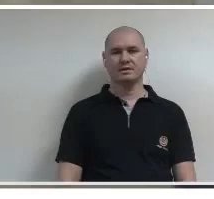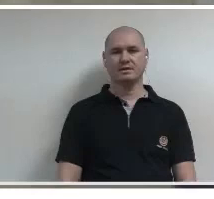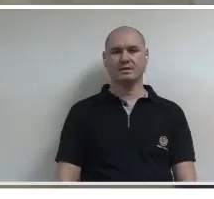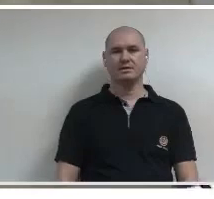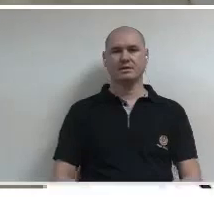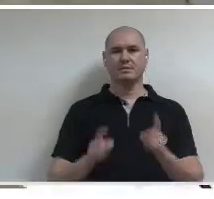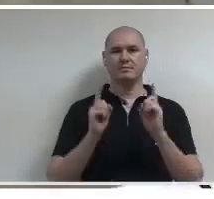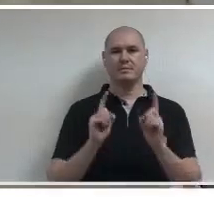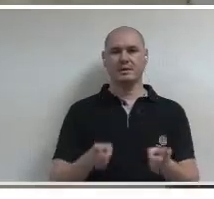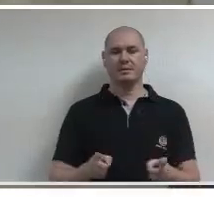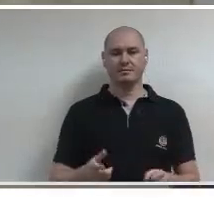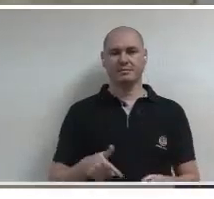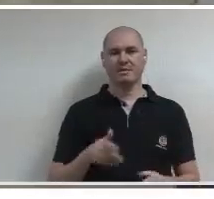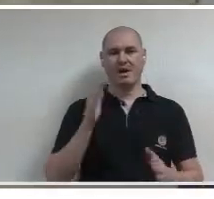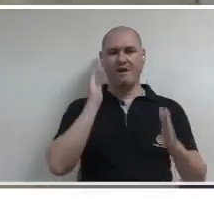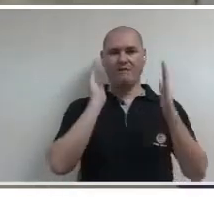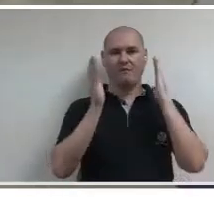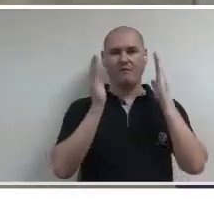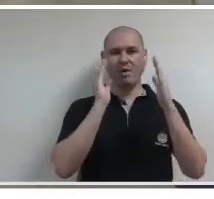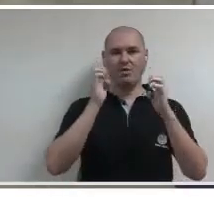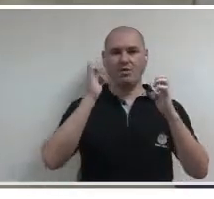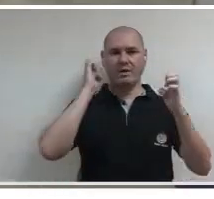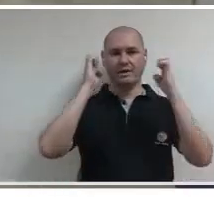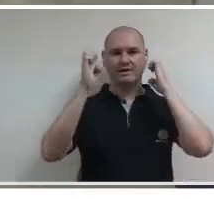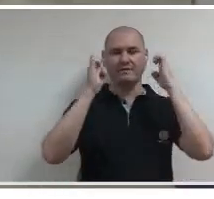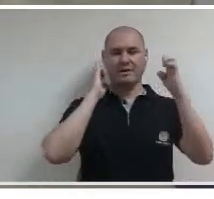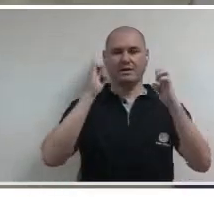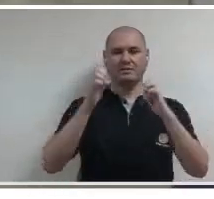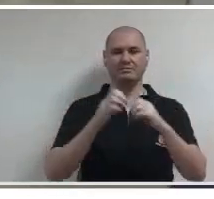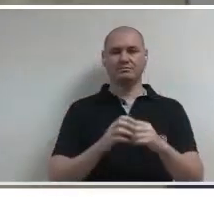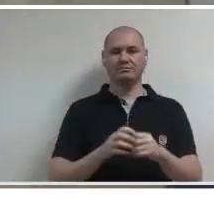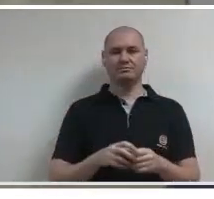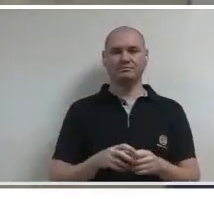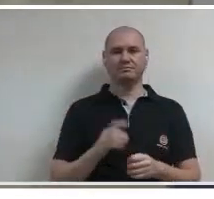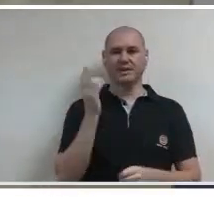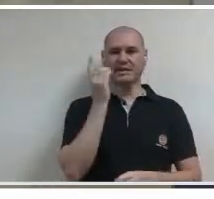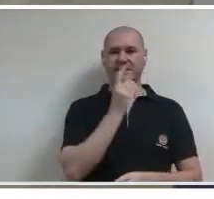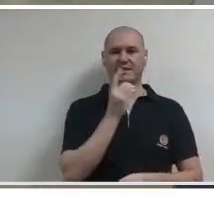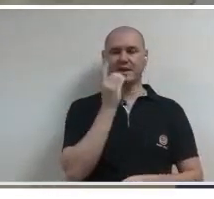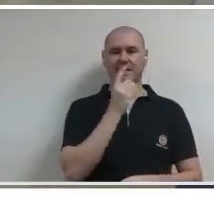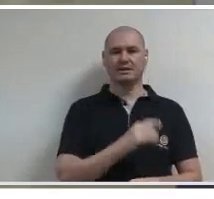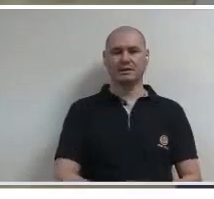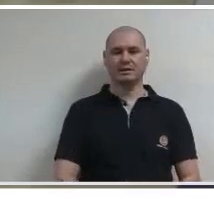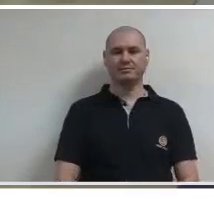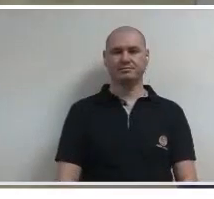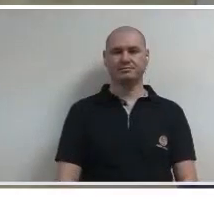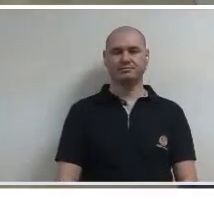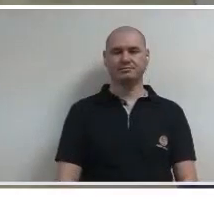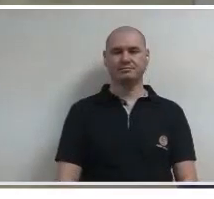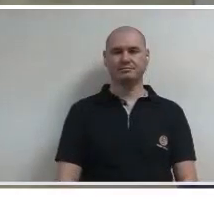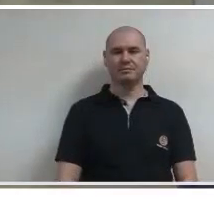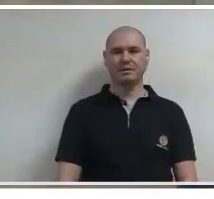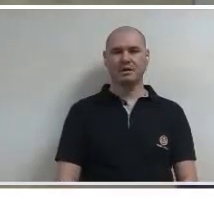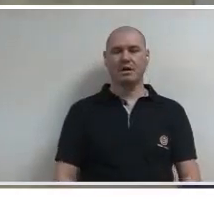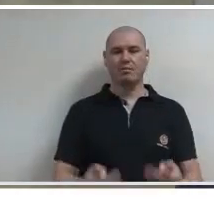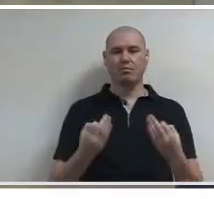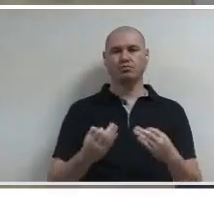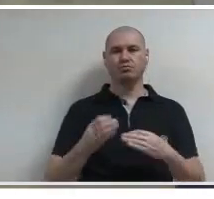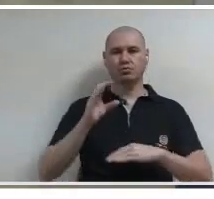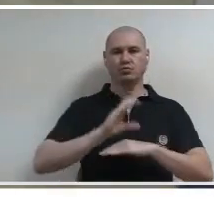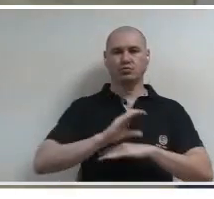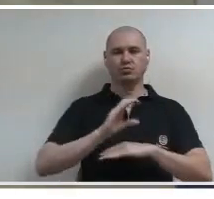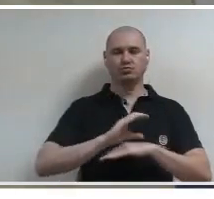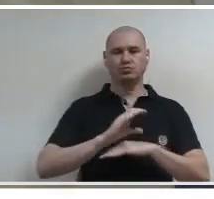Araca de Beja. Aracopaitea, ve como Aranduje se guaba, abogado, notario, escribano. Orco didáctica